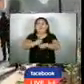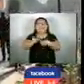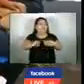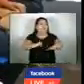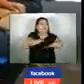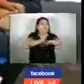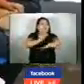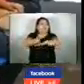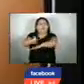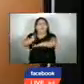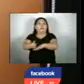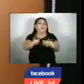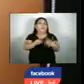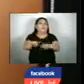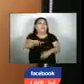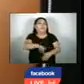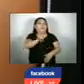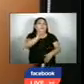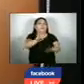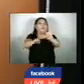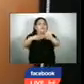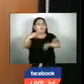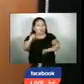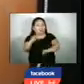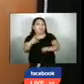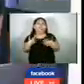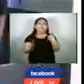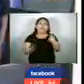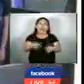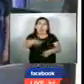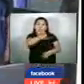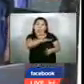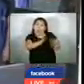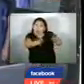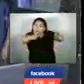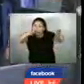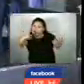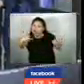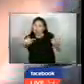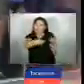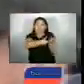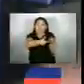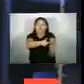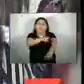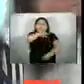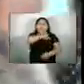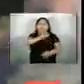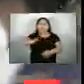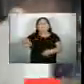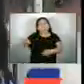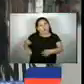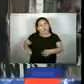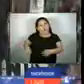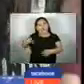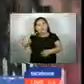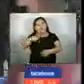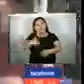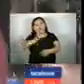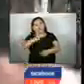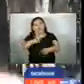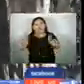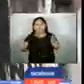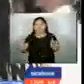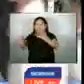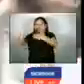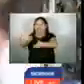más de 160 puntos en todo el país, entre ellos el megacentro de vacunación del Hospital de El Salvador. Se habilitaron cabinas